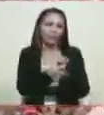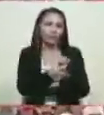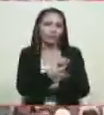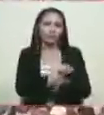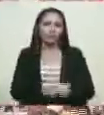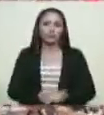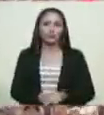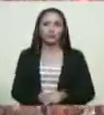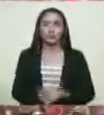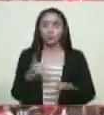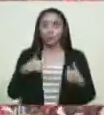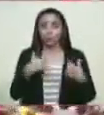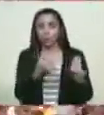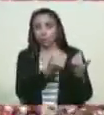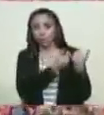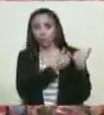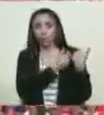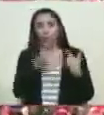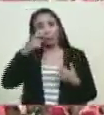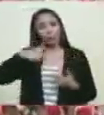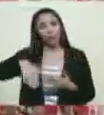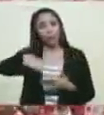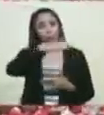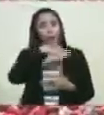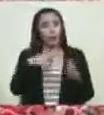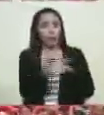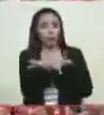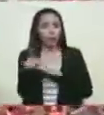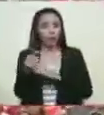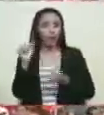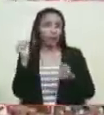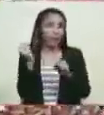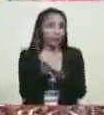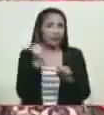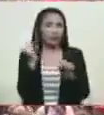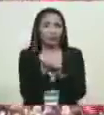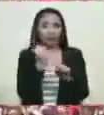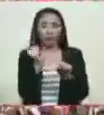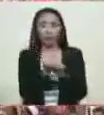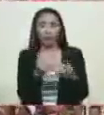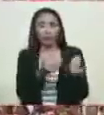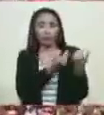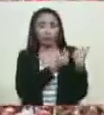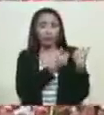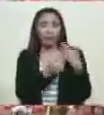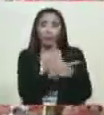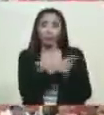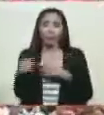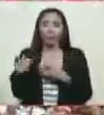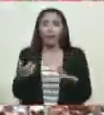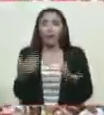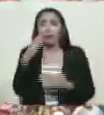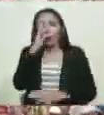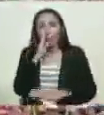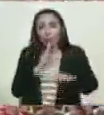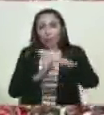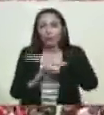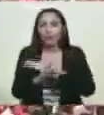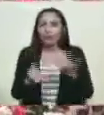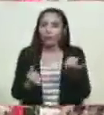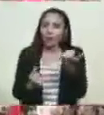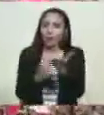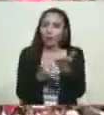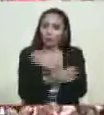Mi compromiso es con el pueblo trabajador. Mi compromiso es con el pueblo humilde.